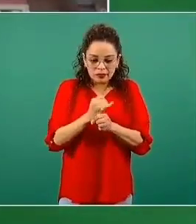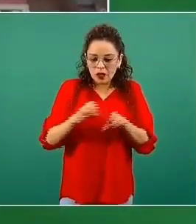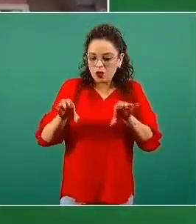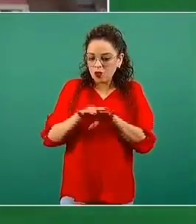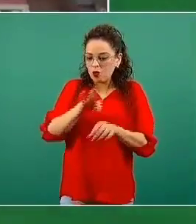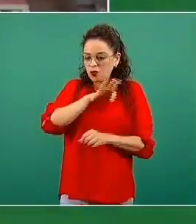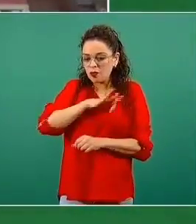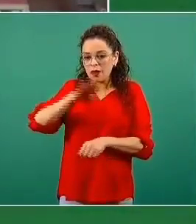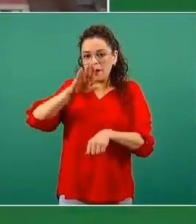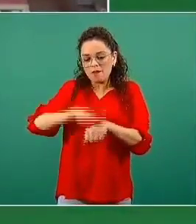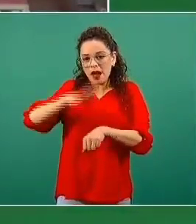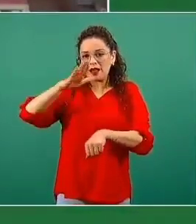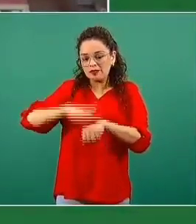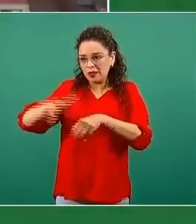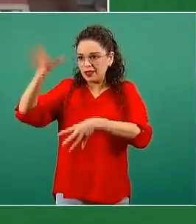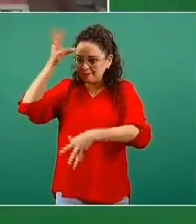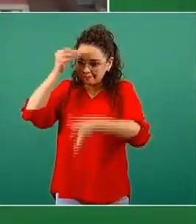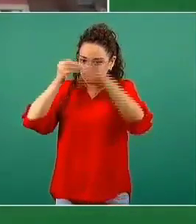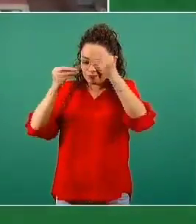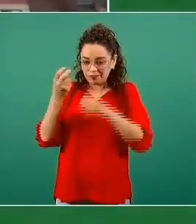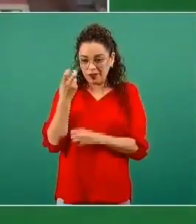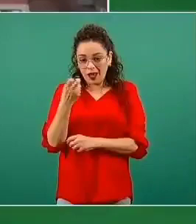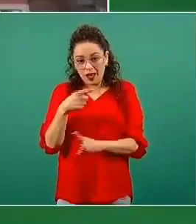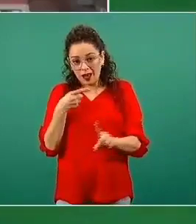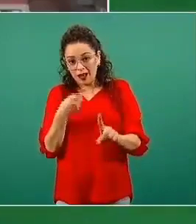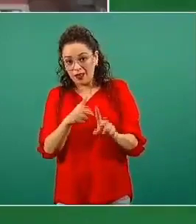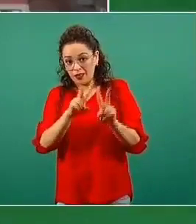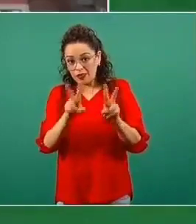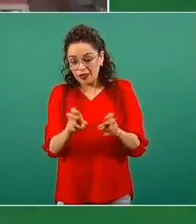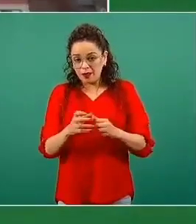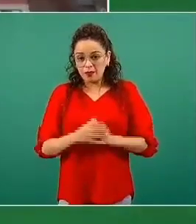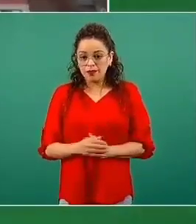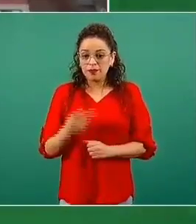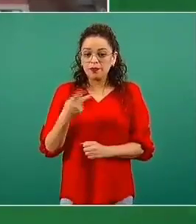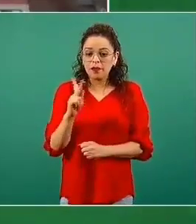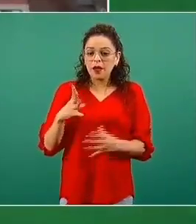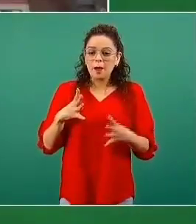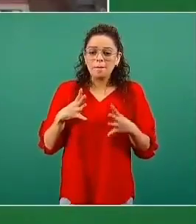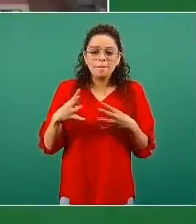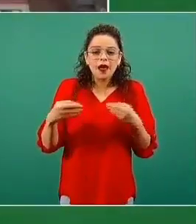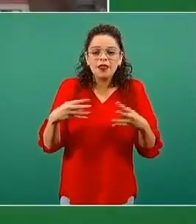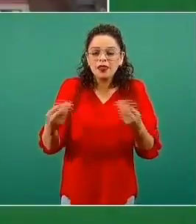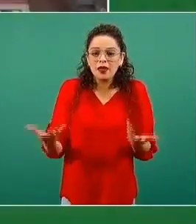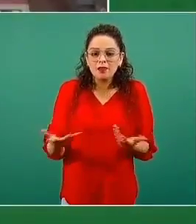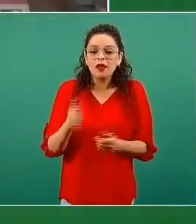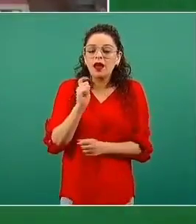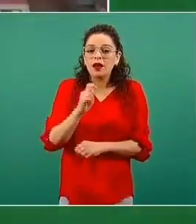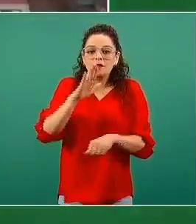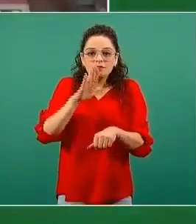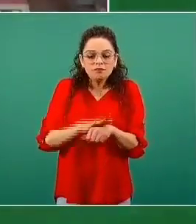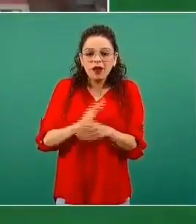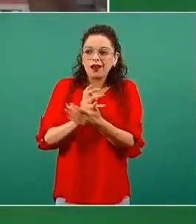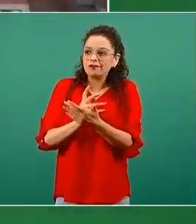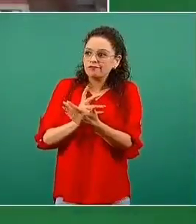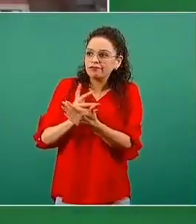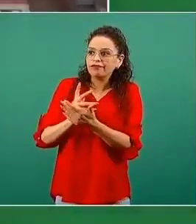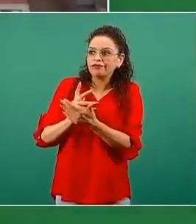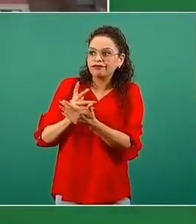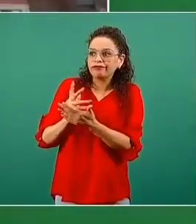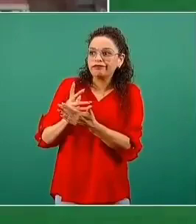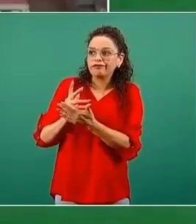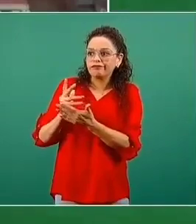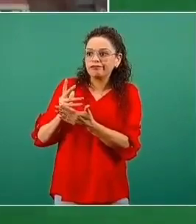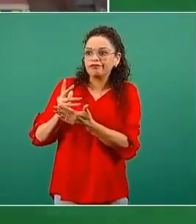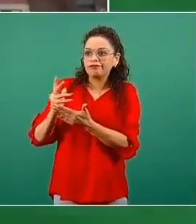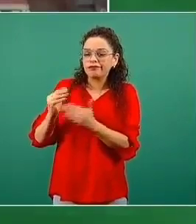Lo que pasa es que la pandemia se monta, se cruza, intensifica muchas de estas desigualdades,